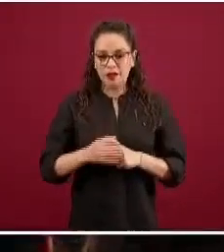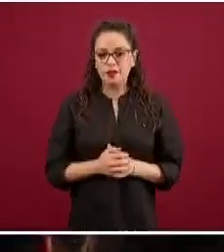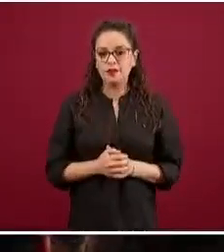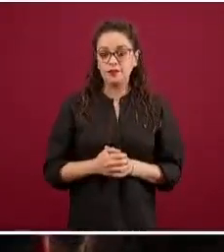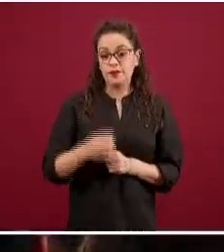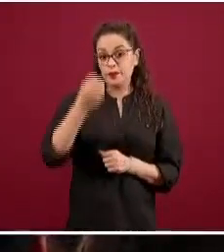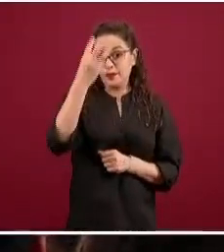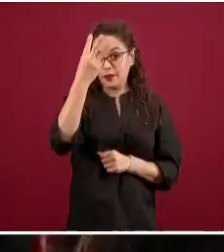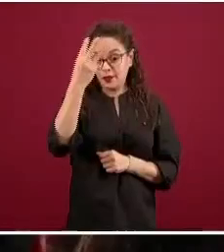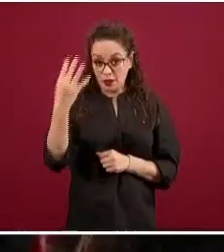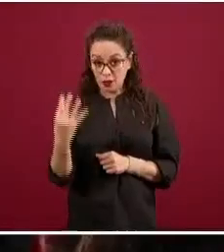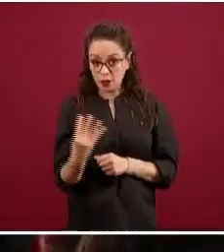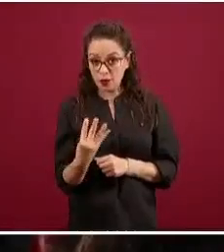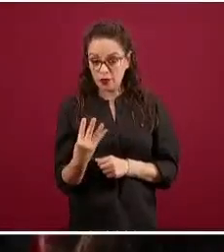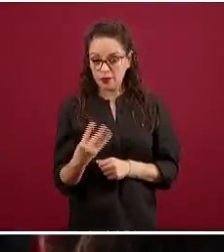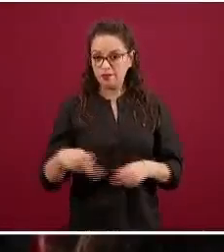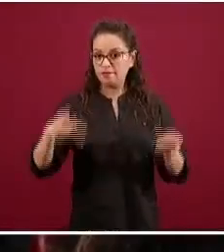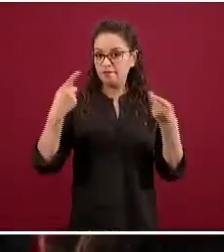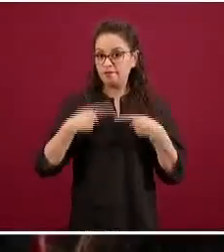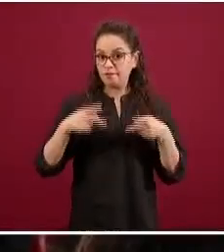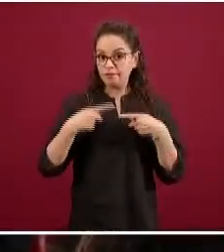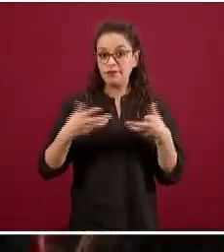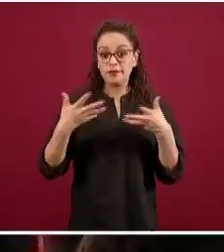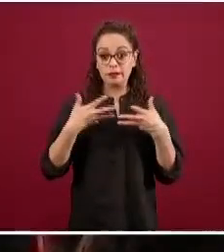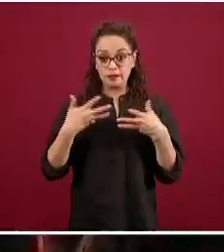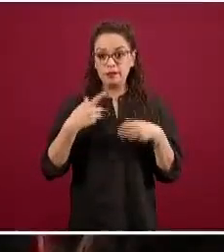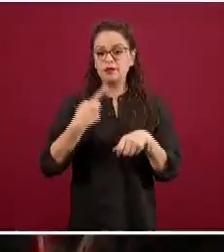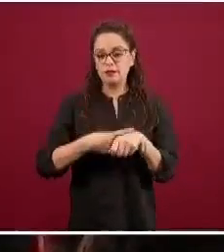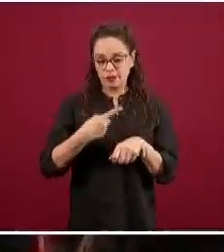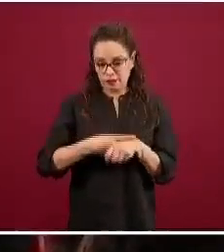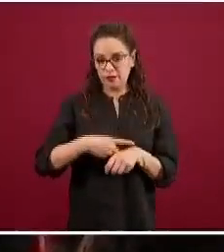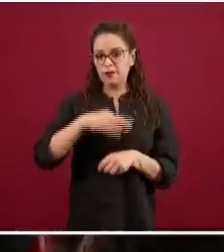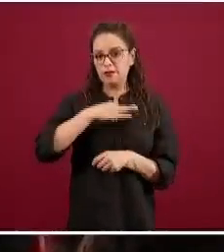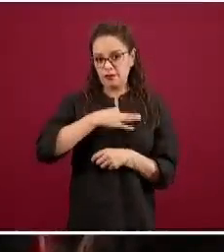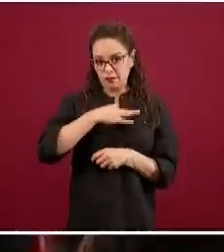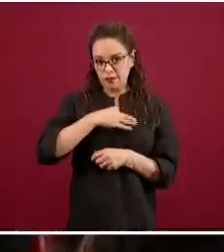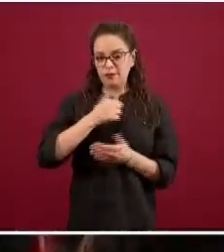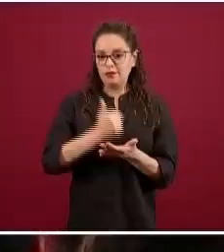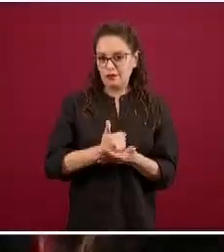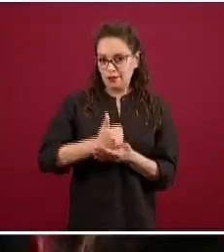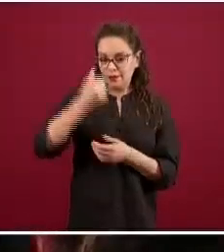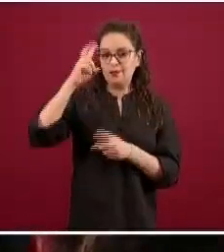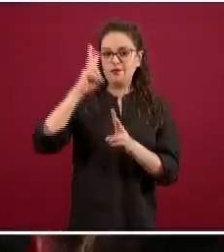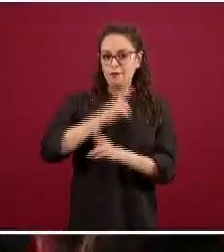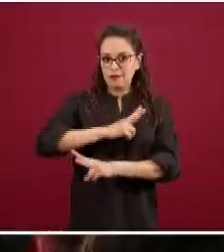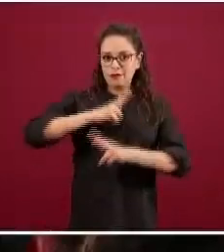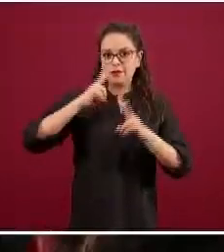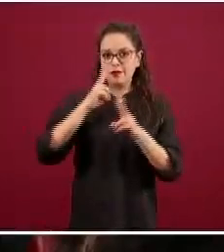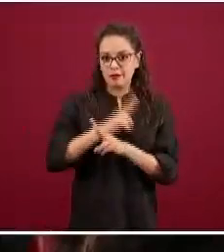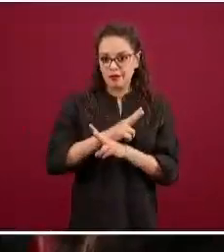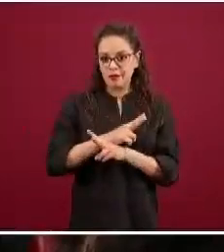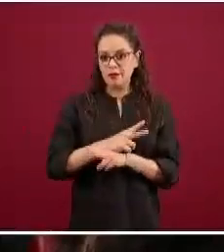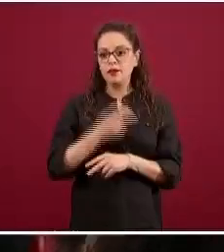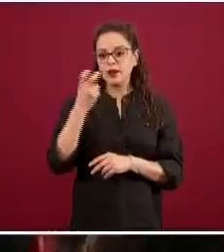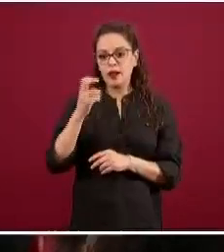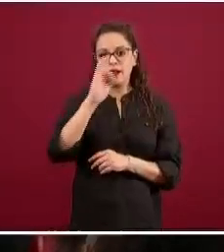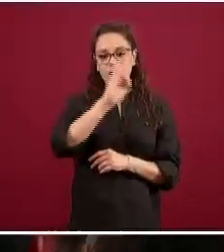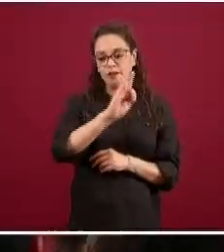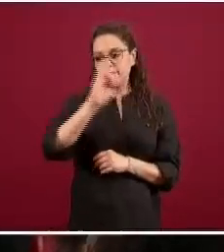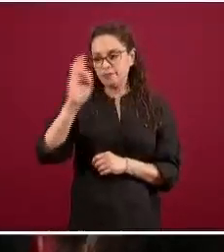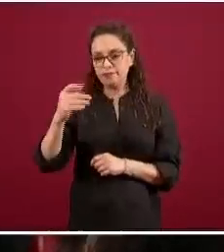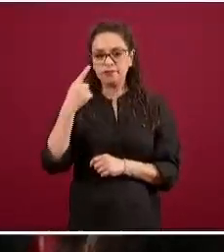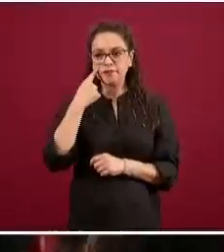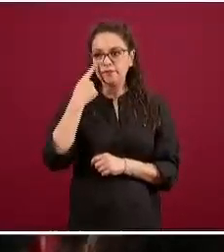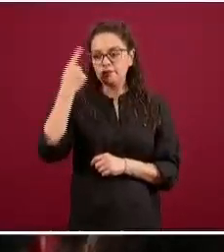3/4 partes de las personas que han tenido infección respiratoria aguda lo han tenido en estas fechas, lo que se ve en la